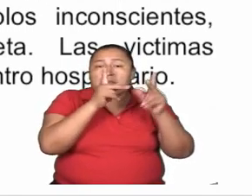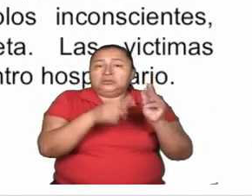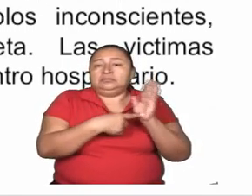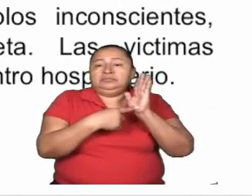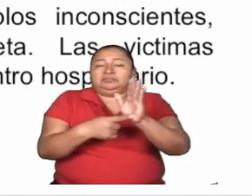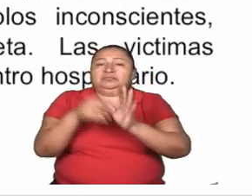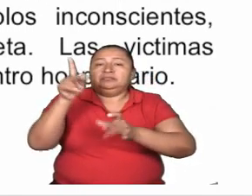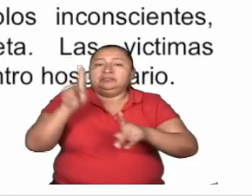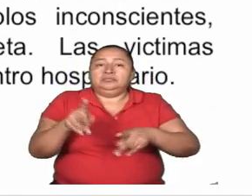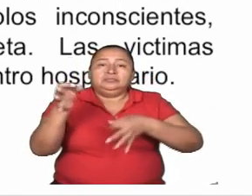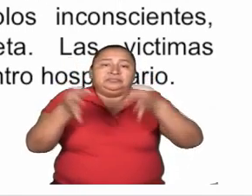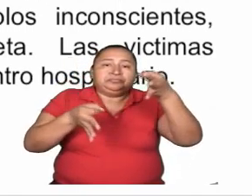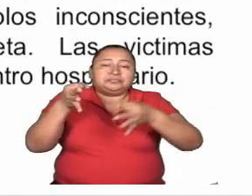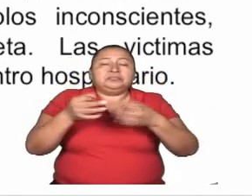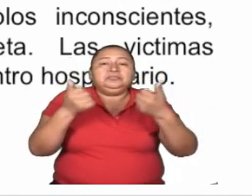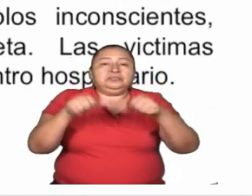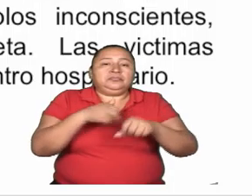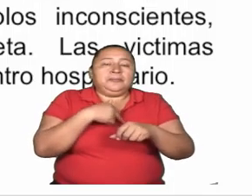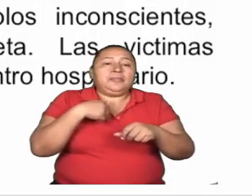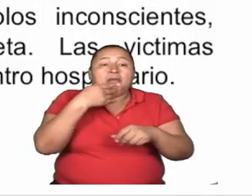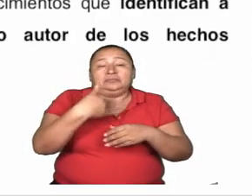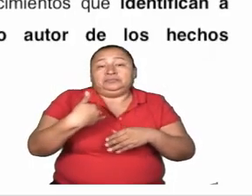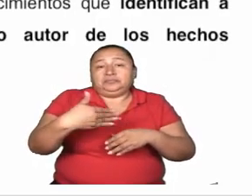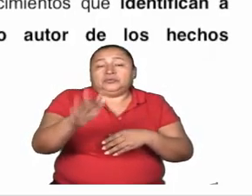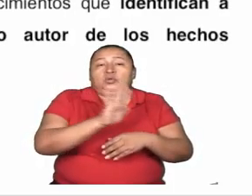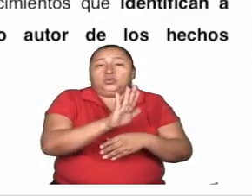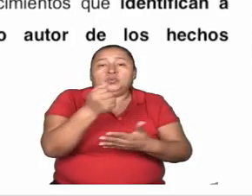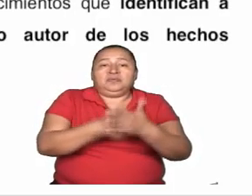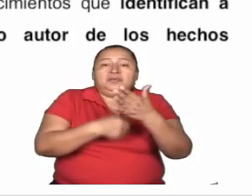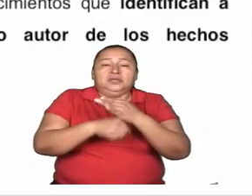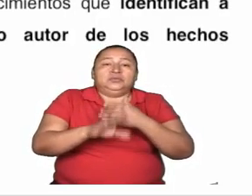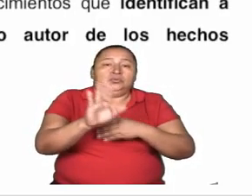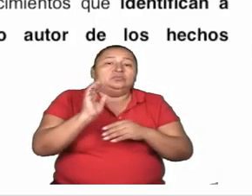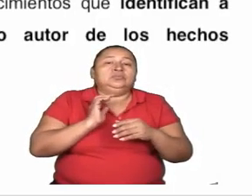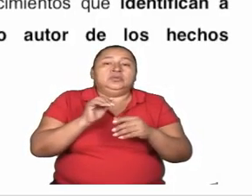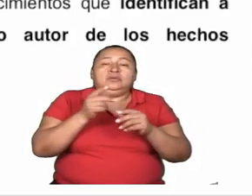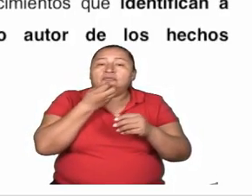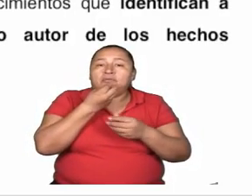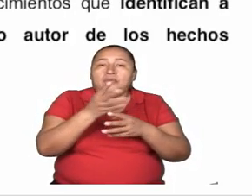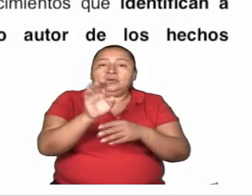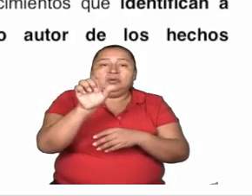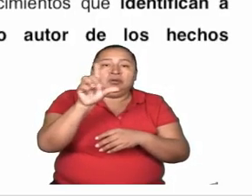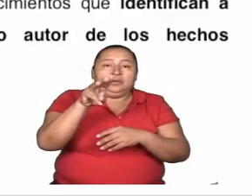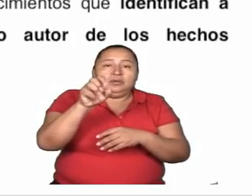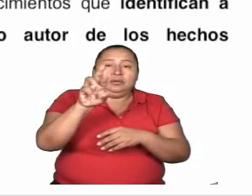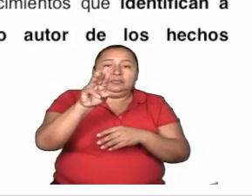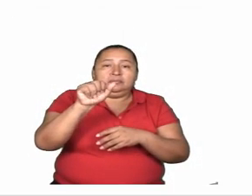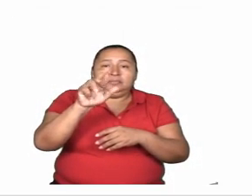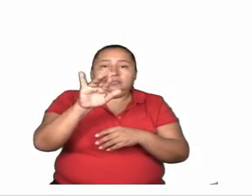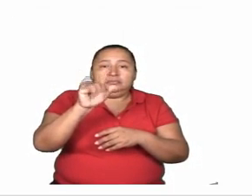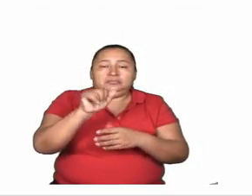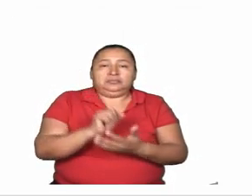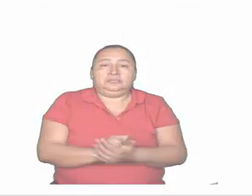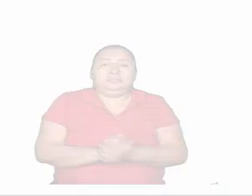las autoridades competentes para que puedan defender su caso. Para el canal parlamentario les informó Elmer